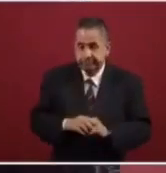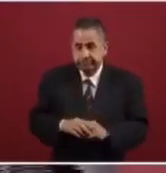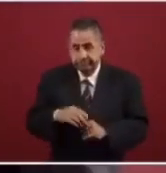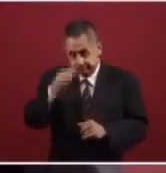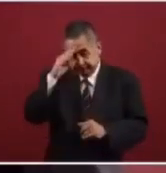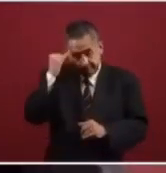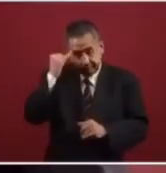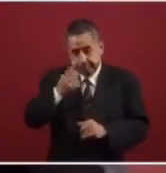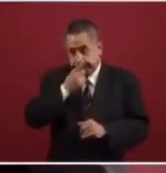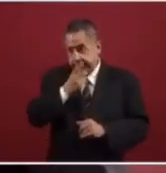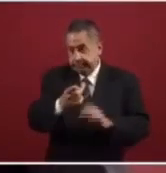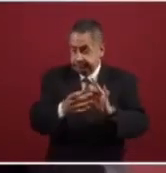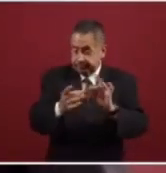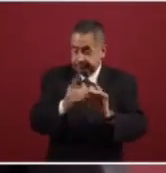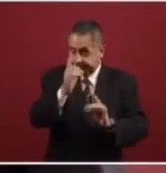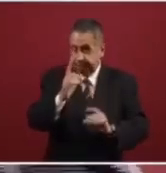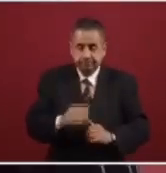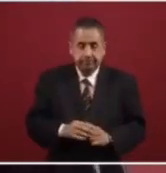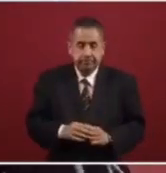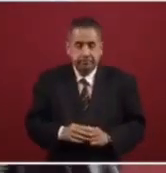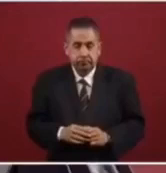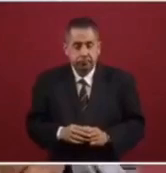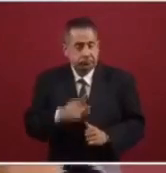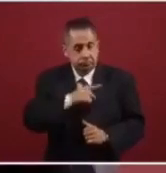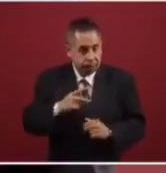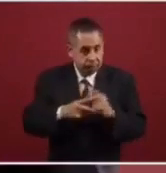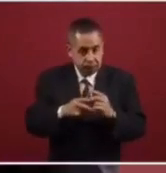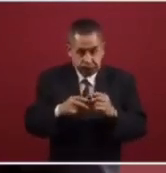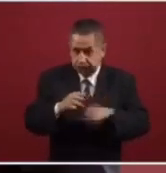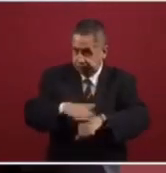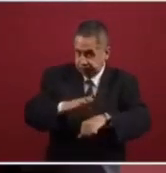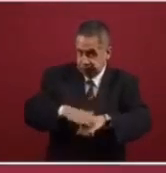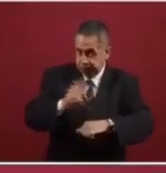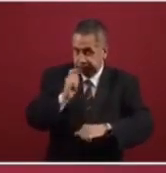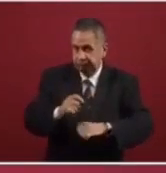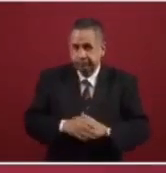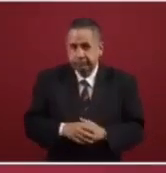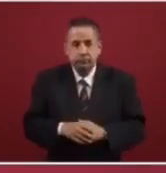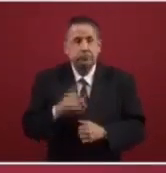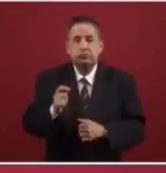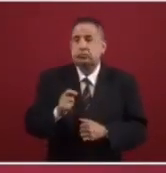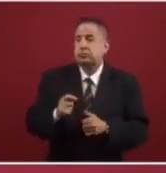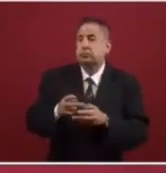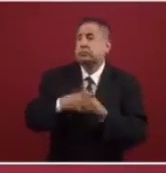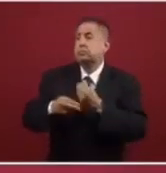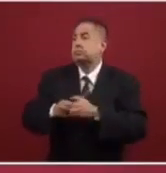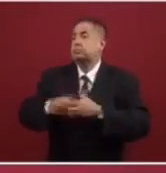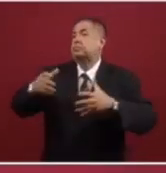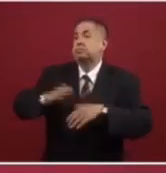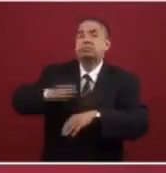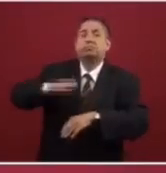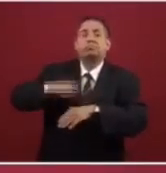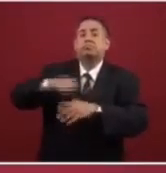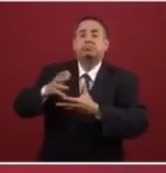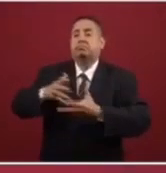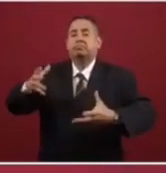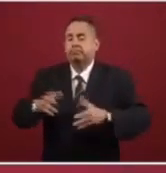plantea algo que se tiene que tomar en cuenta. No solo es crecer por crecer,